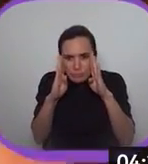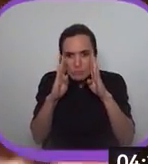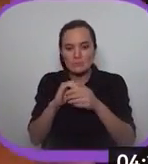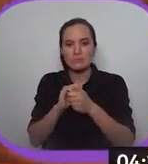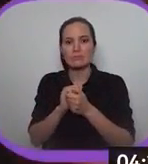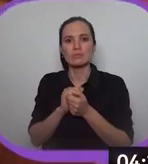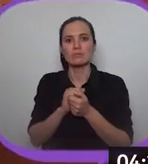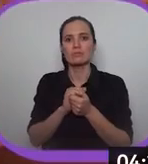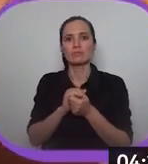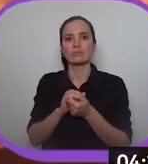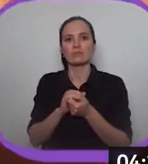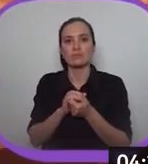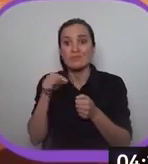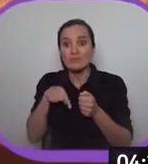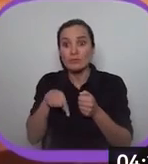¡Recalculando!